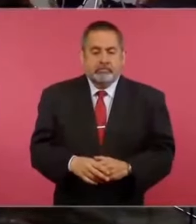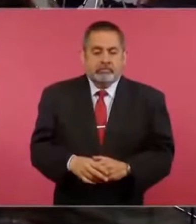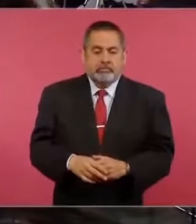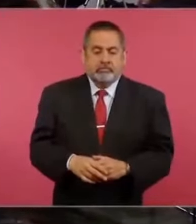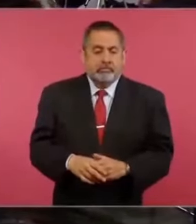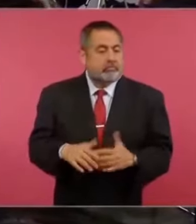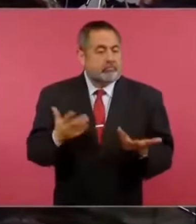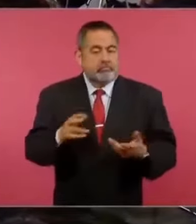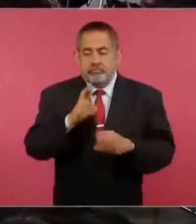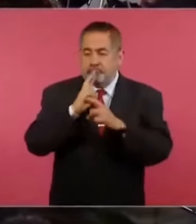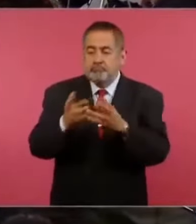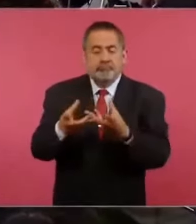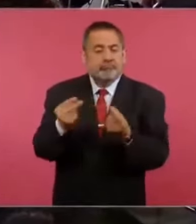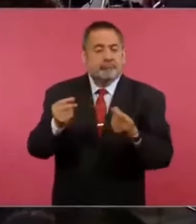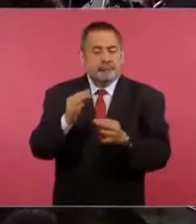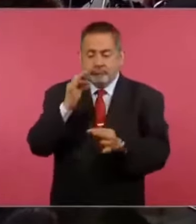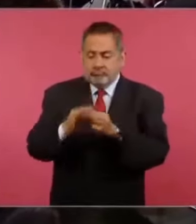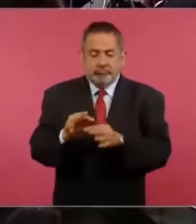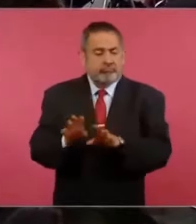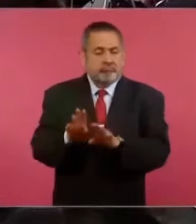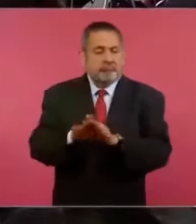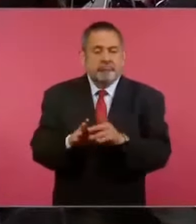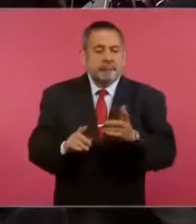Entonces, la solución